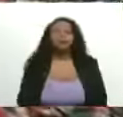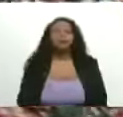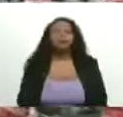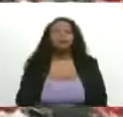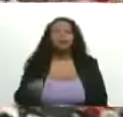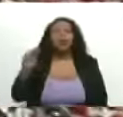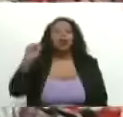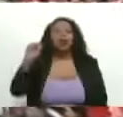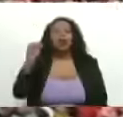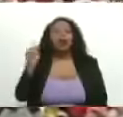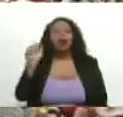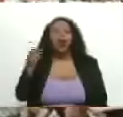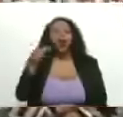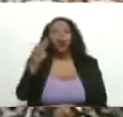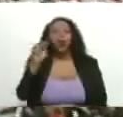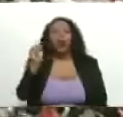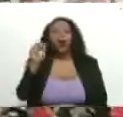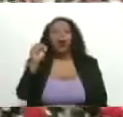Naguanagua,